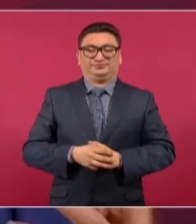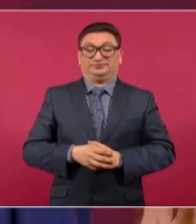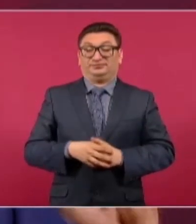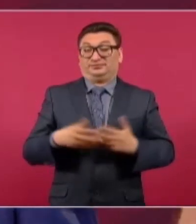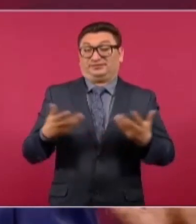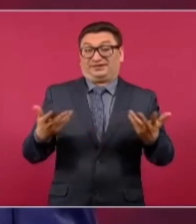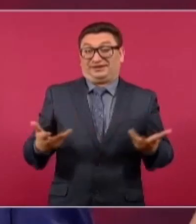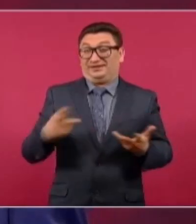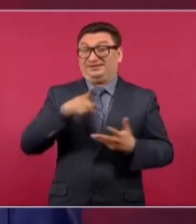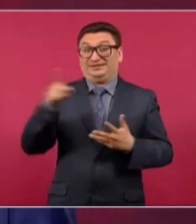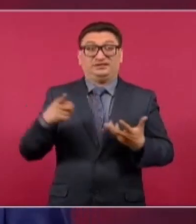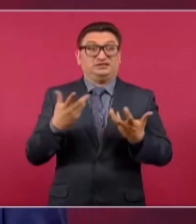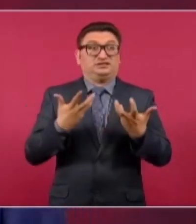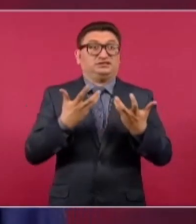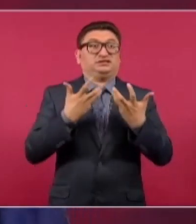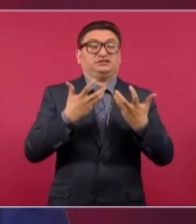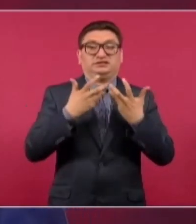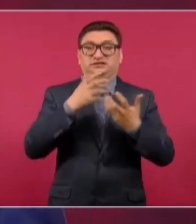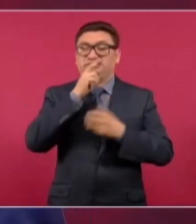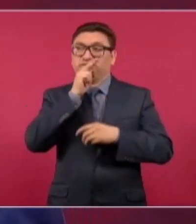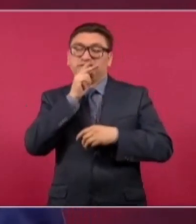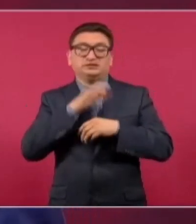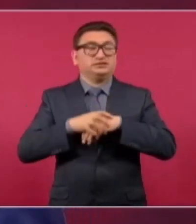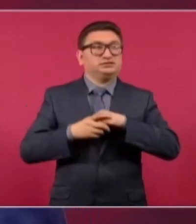Entonces, llena de desesperación,